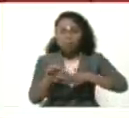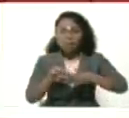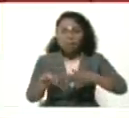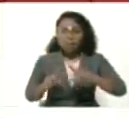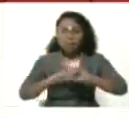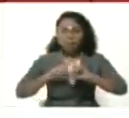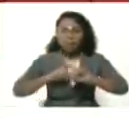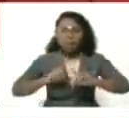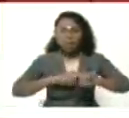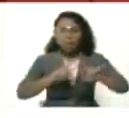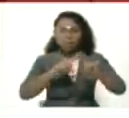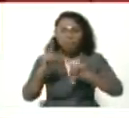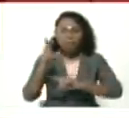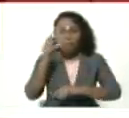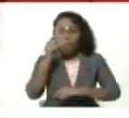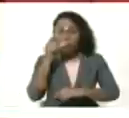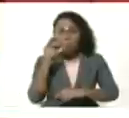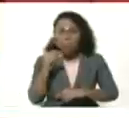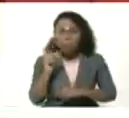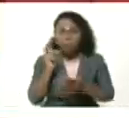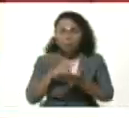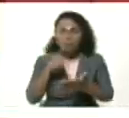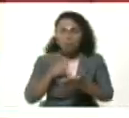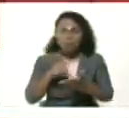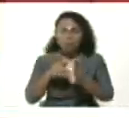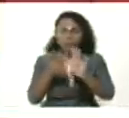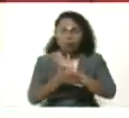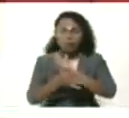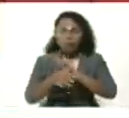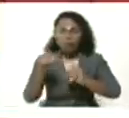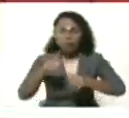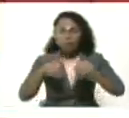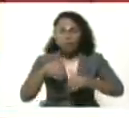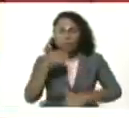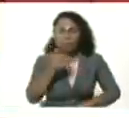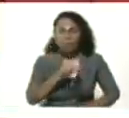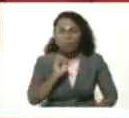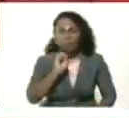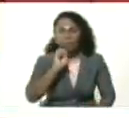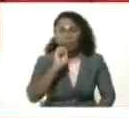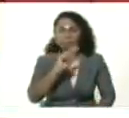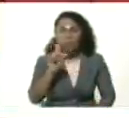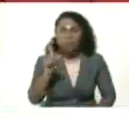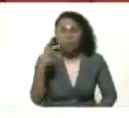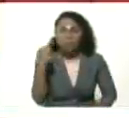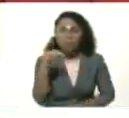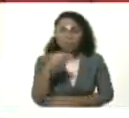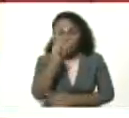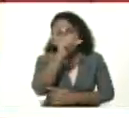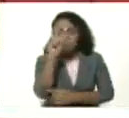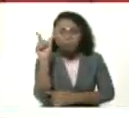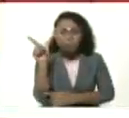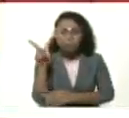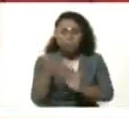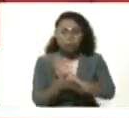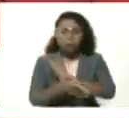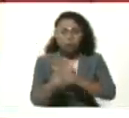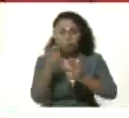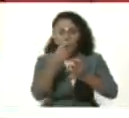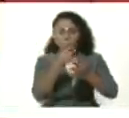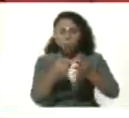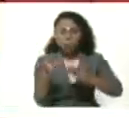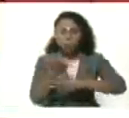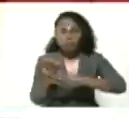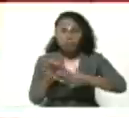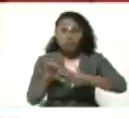Francisco de Miranda, Omar Cartier. Municipio Vargas, José María Vargas, Carlos Pérez. Municipio Rafael Urdaneta,